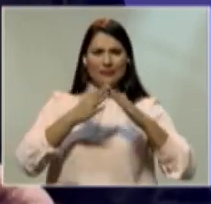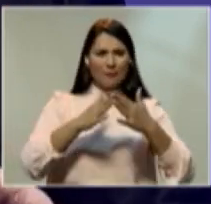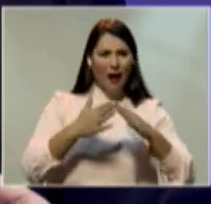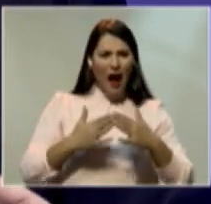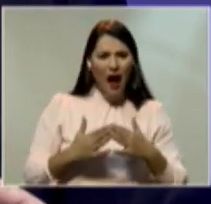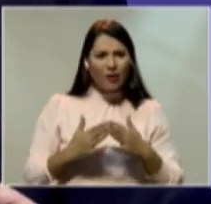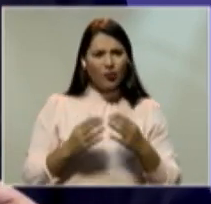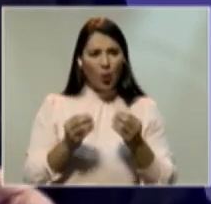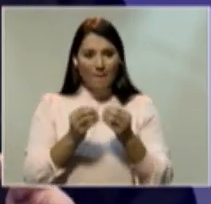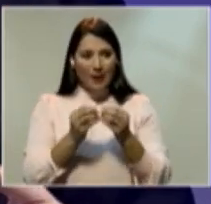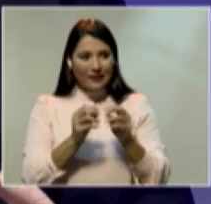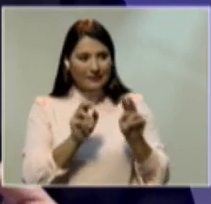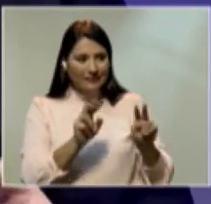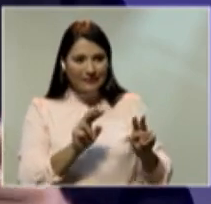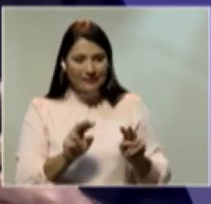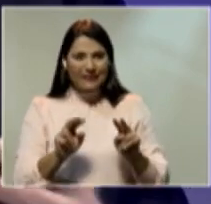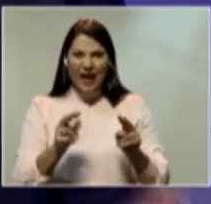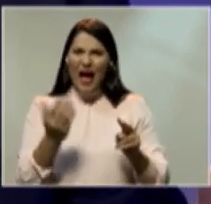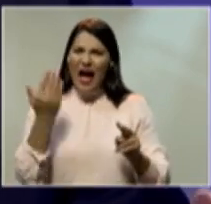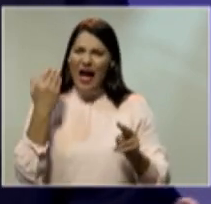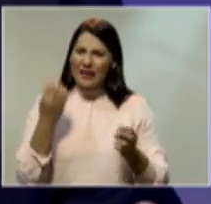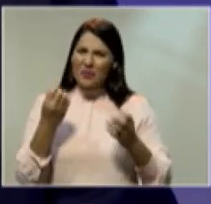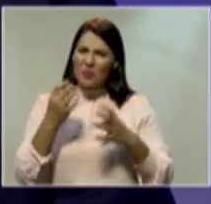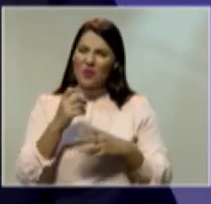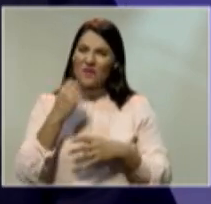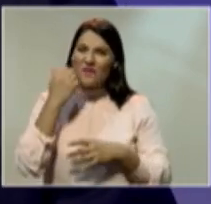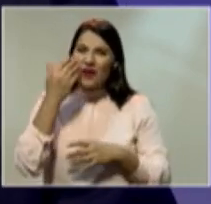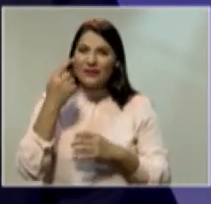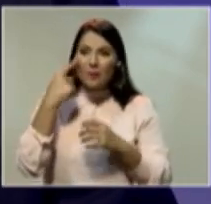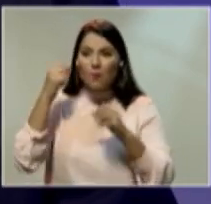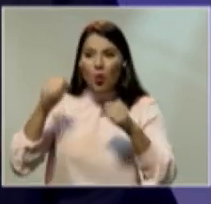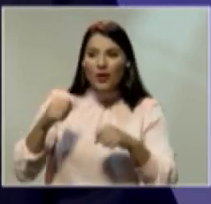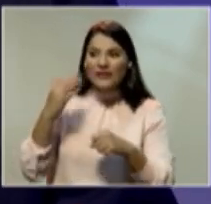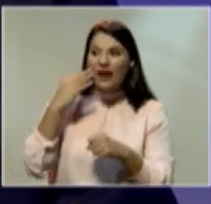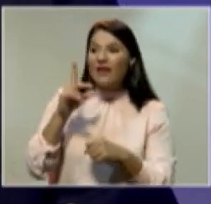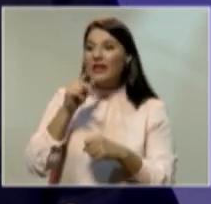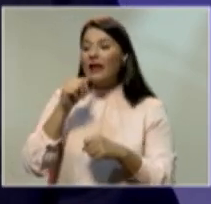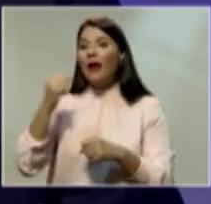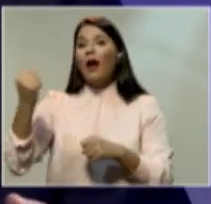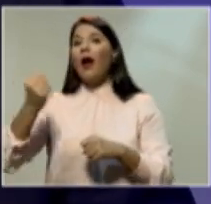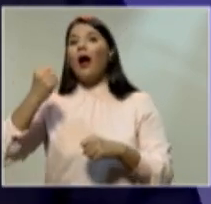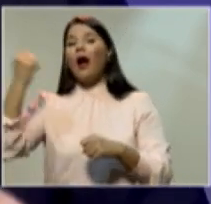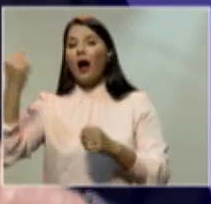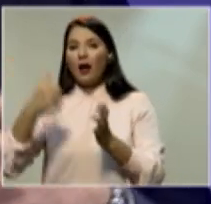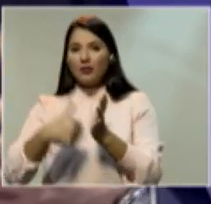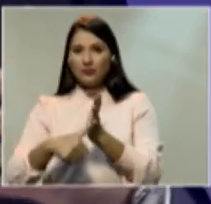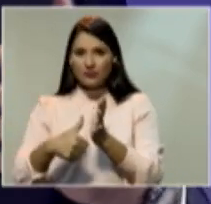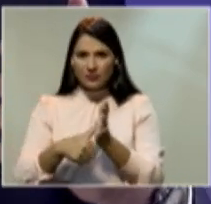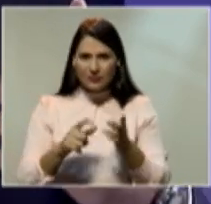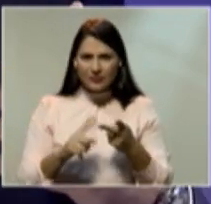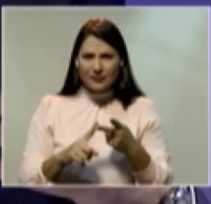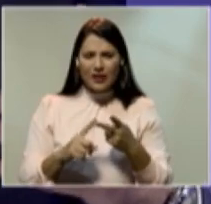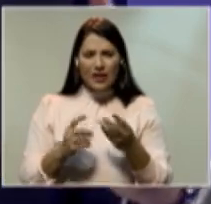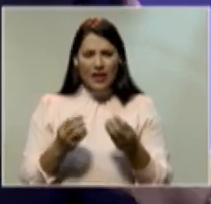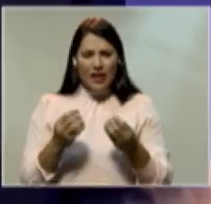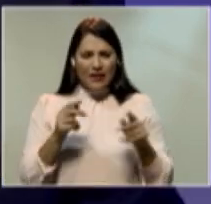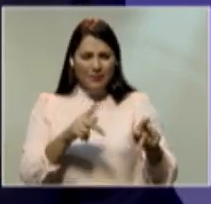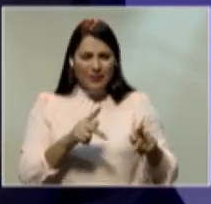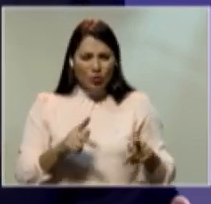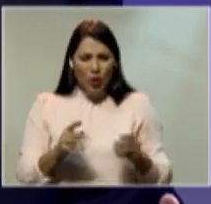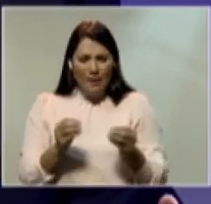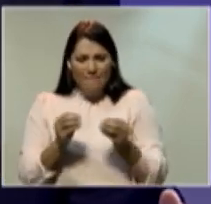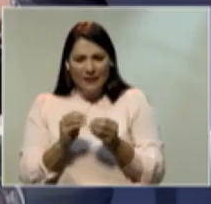donde era muy fácil anticipar el resultado de una elección. Había una identificación partidaria